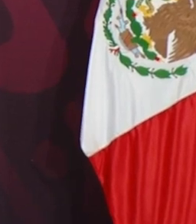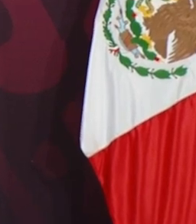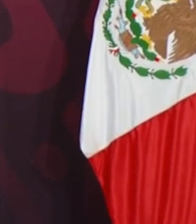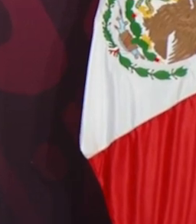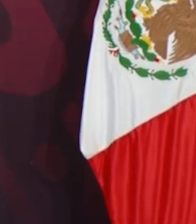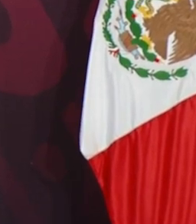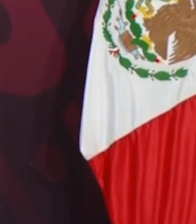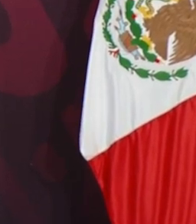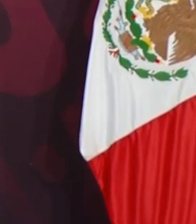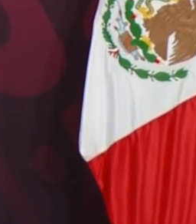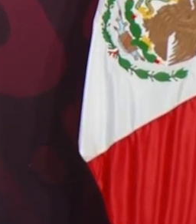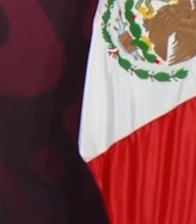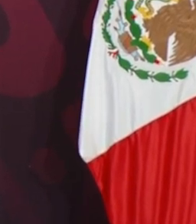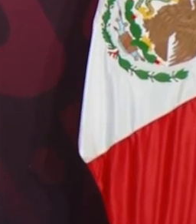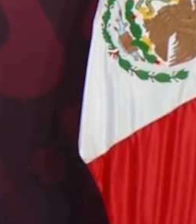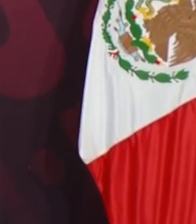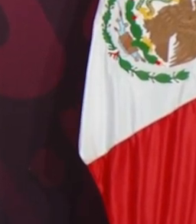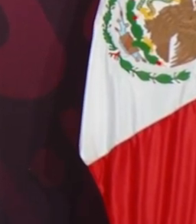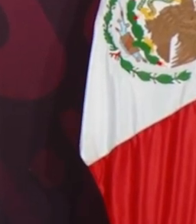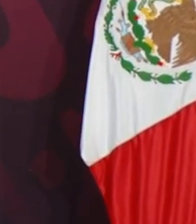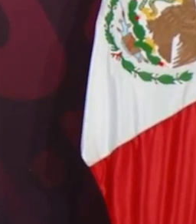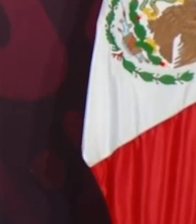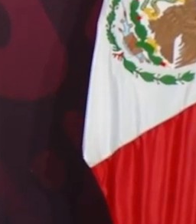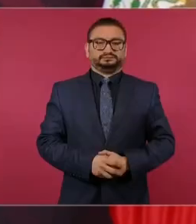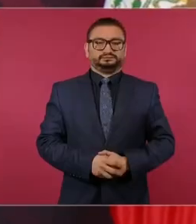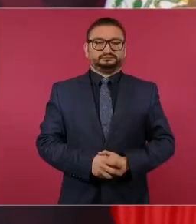cuando los liberales